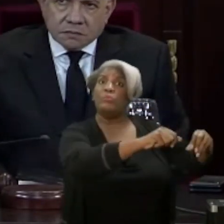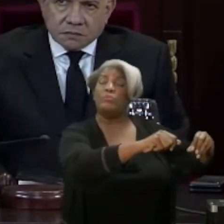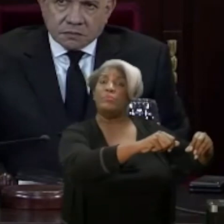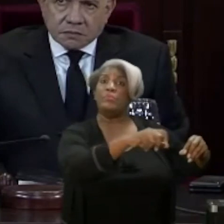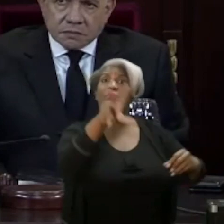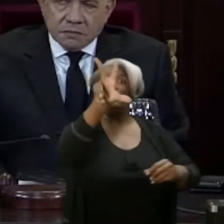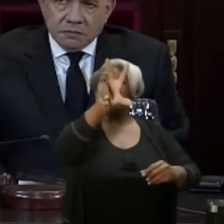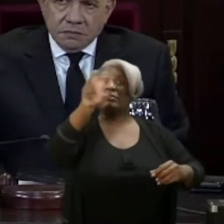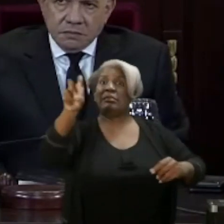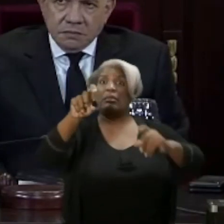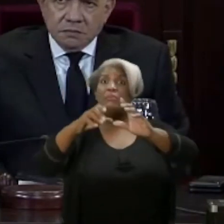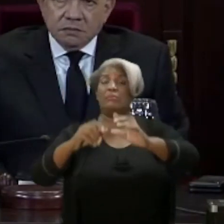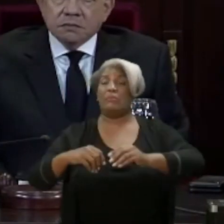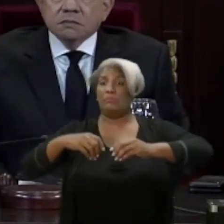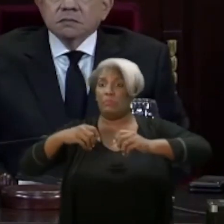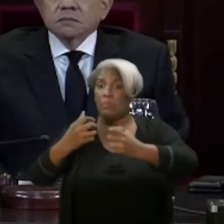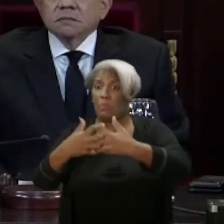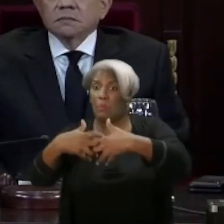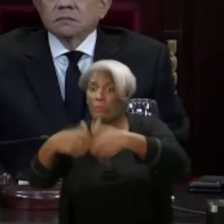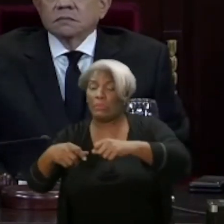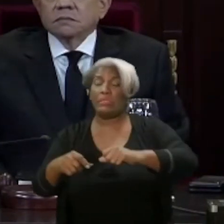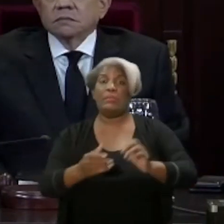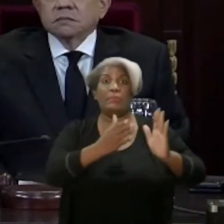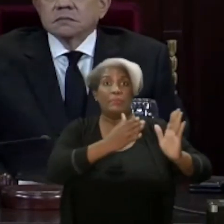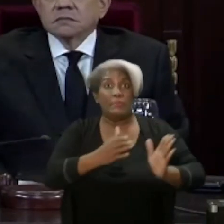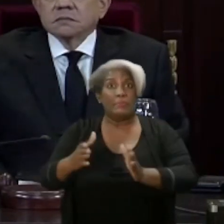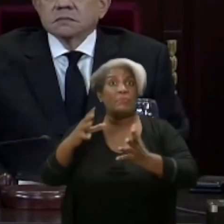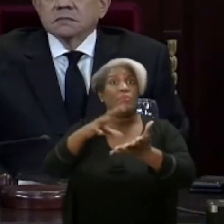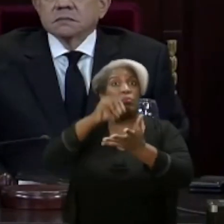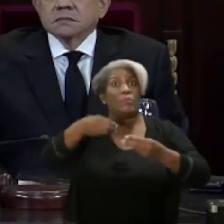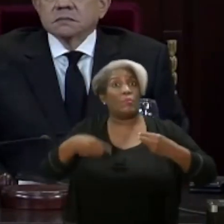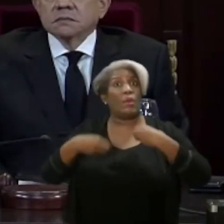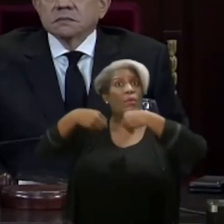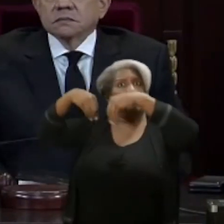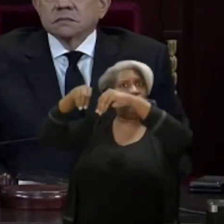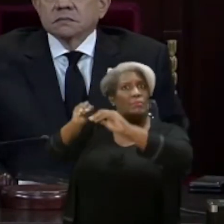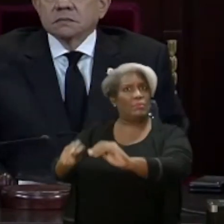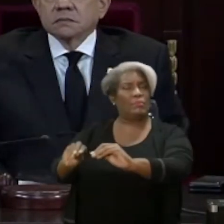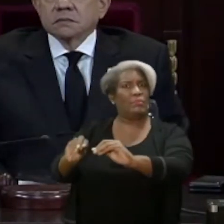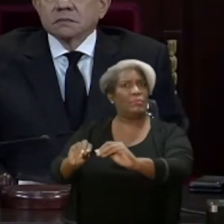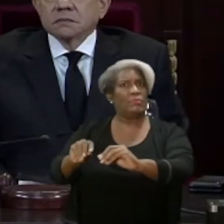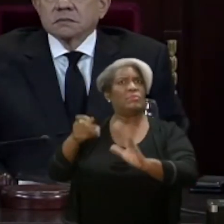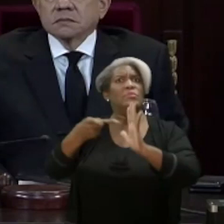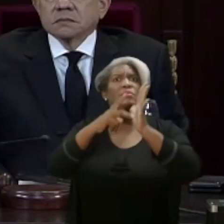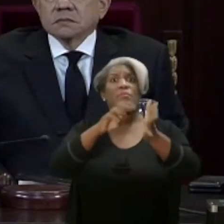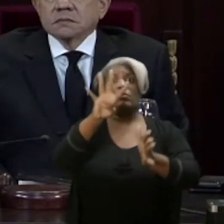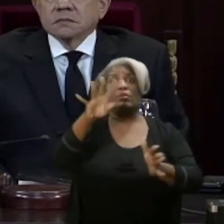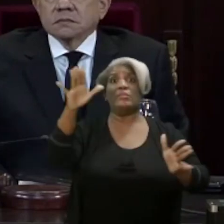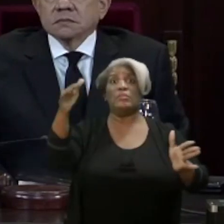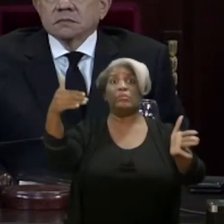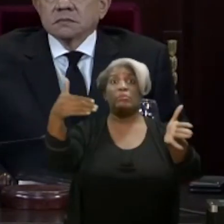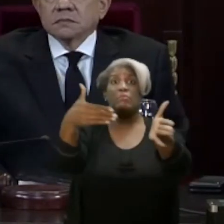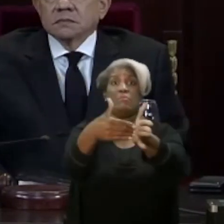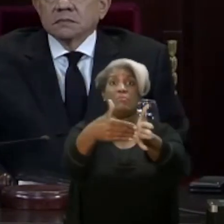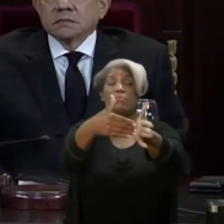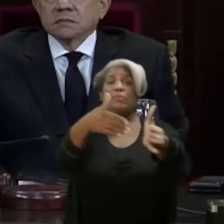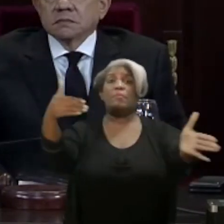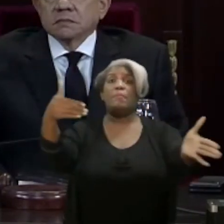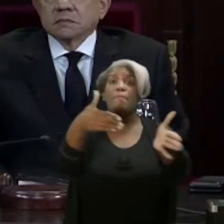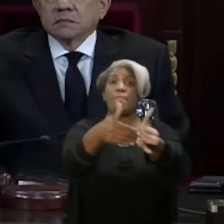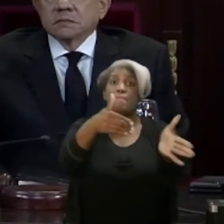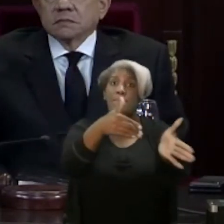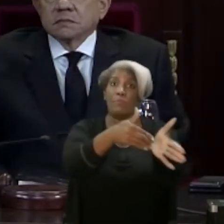factorías. La actividad económica que genera este cultivo supone más de 45.000 millones de pesos, cuya